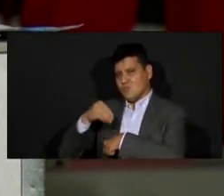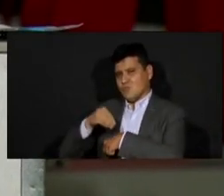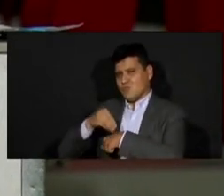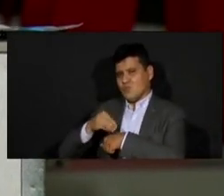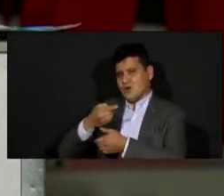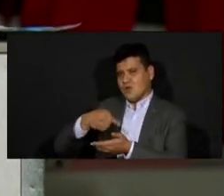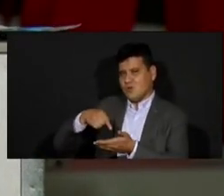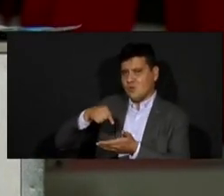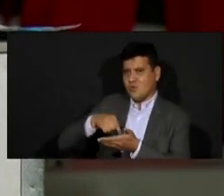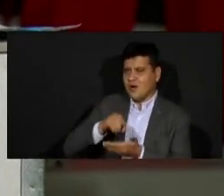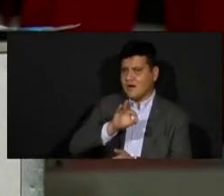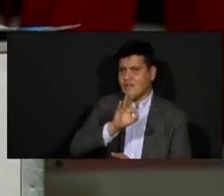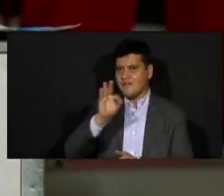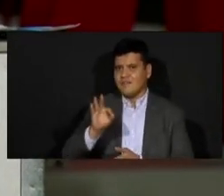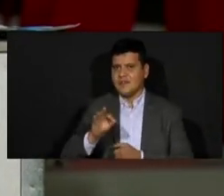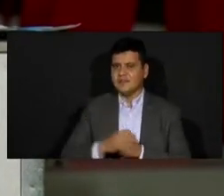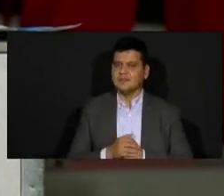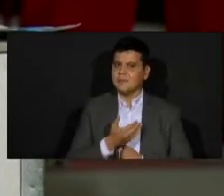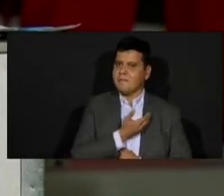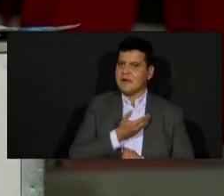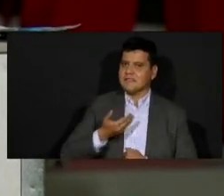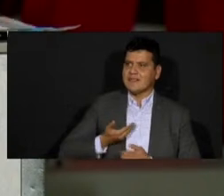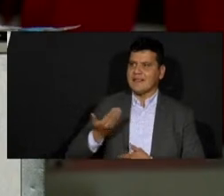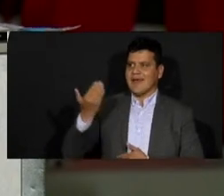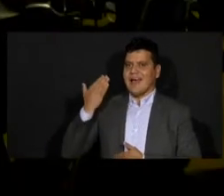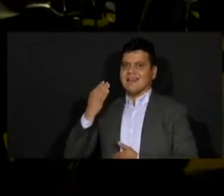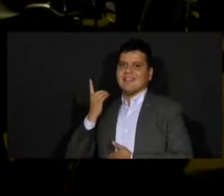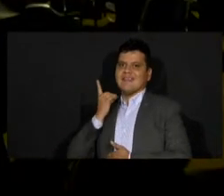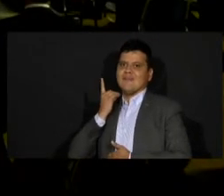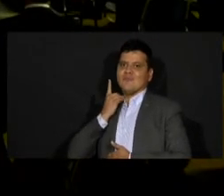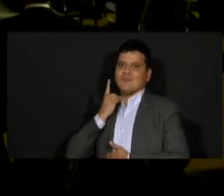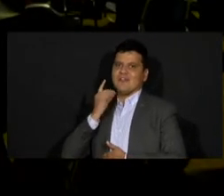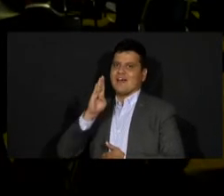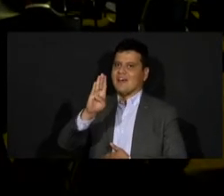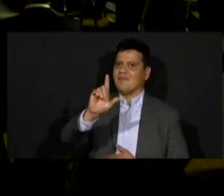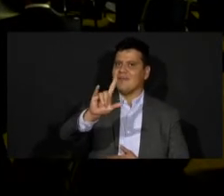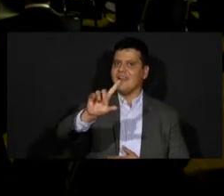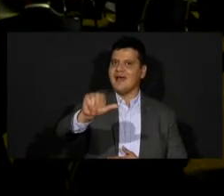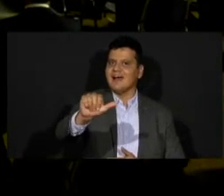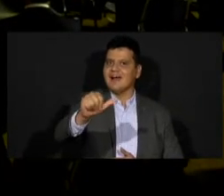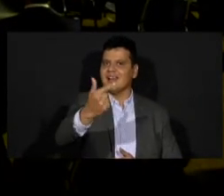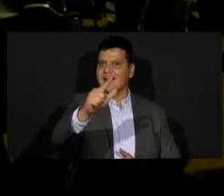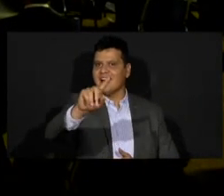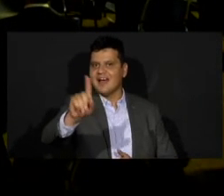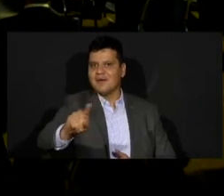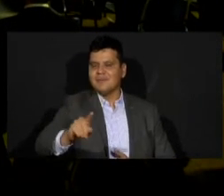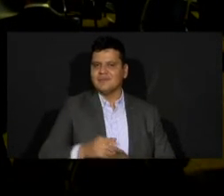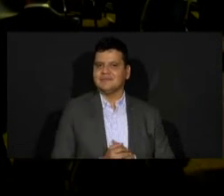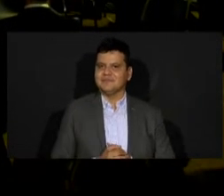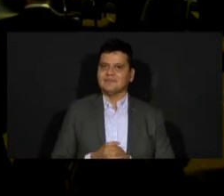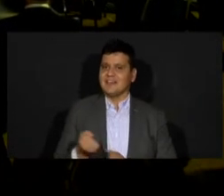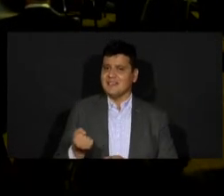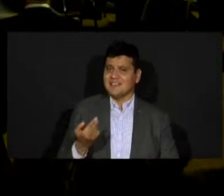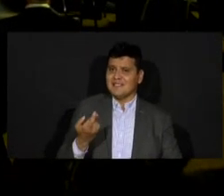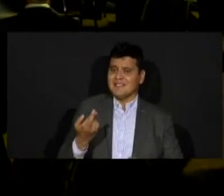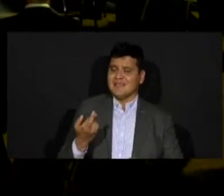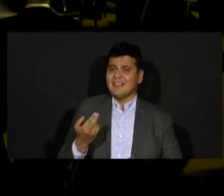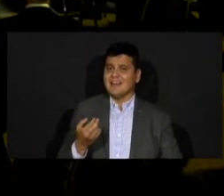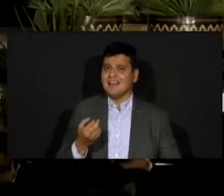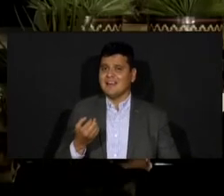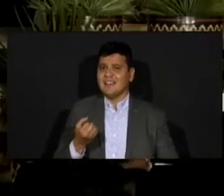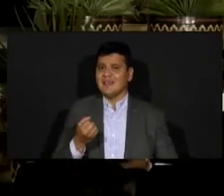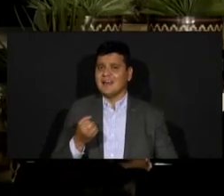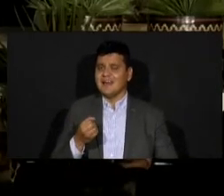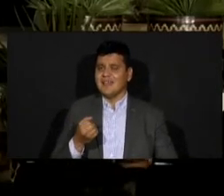Presidenta, diputada Blanca Gámez Gutiérrez, secretaria, diputada Rocío Guadalupe Sarmiento